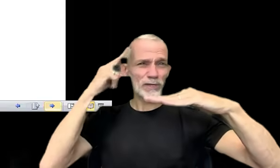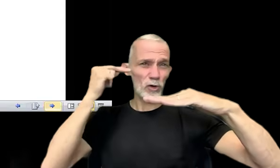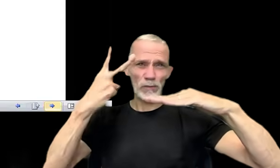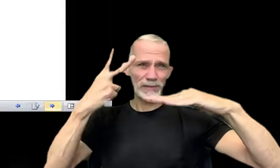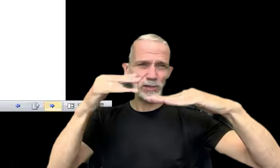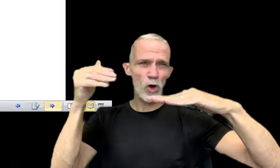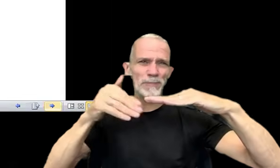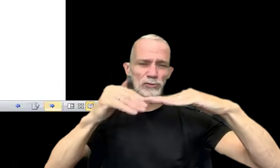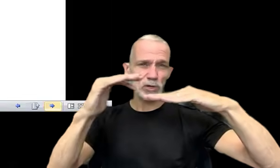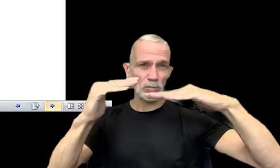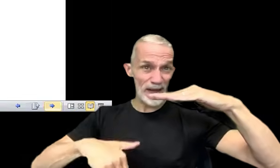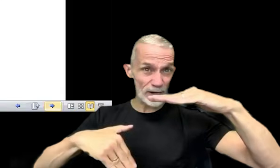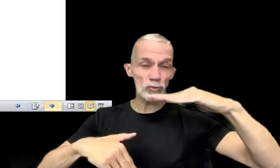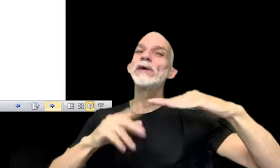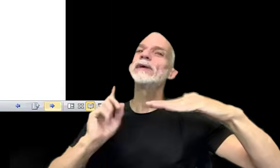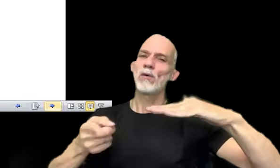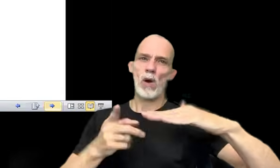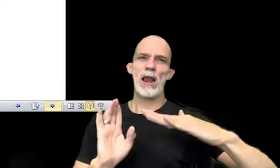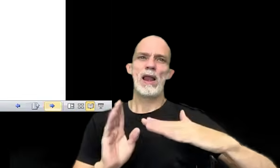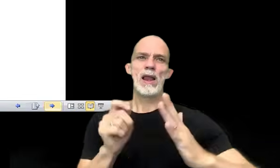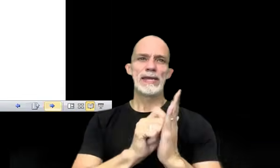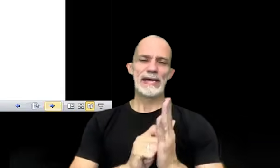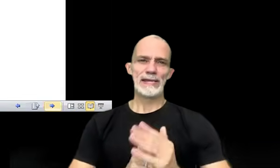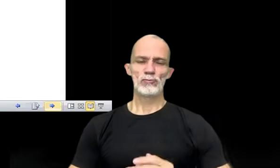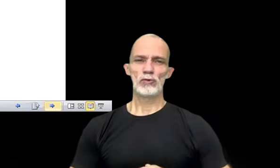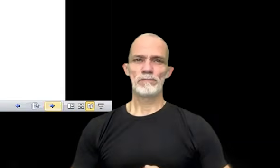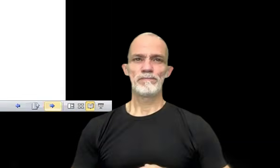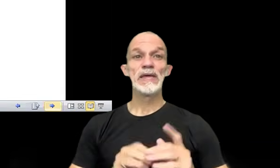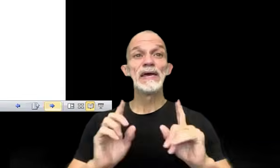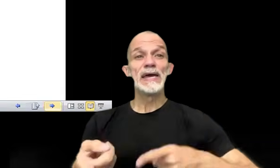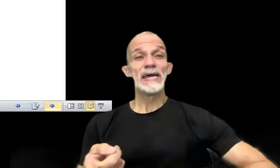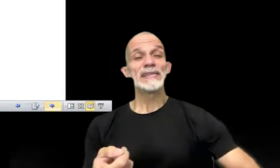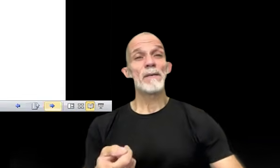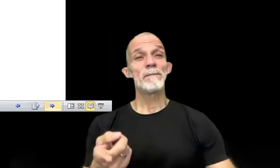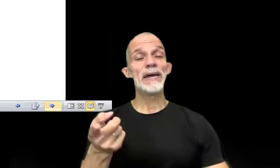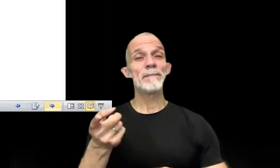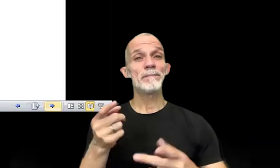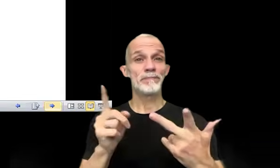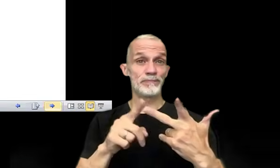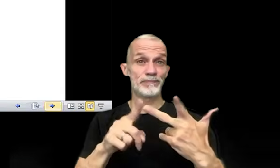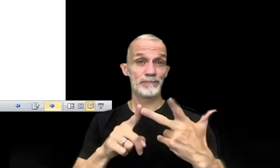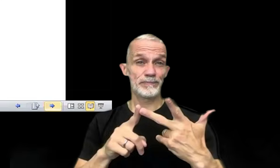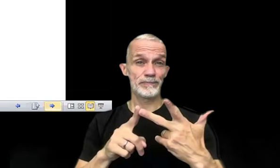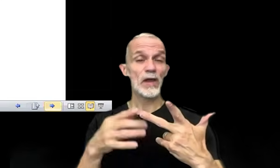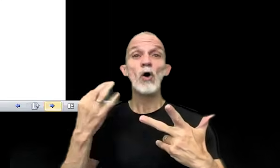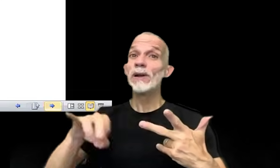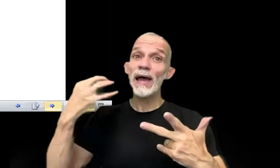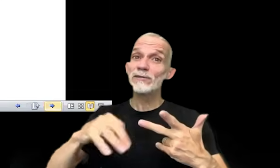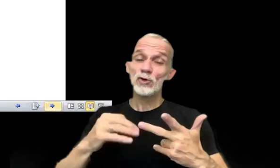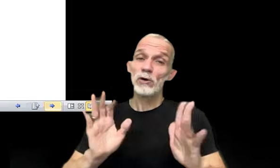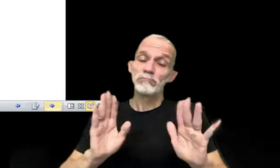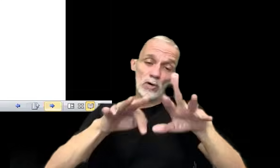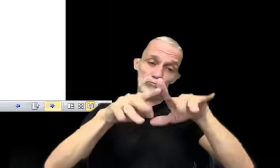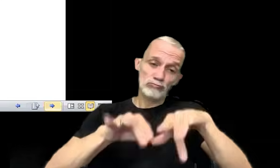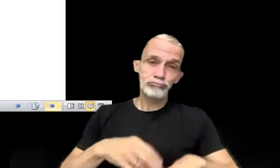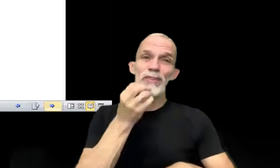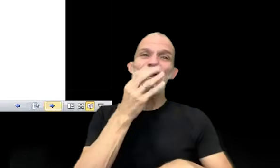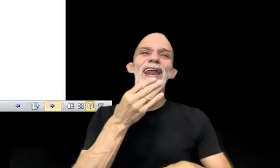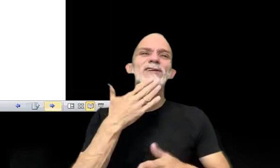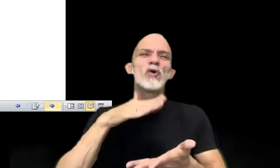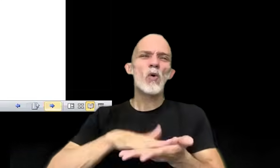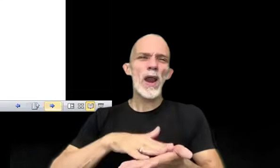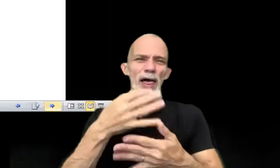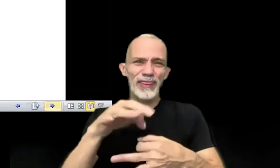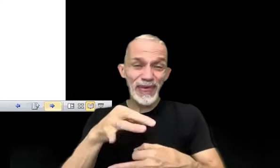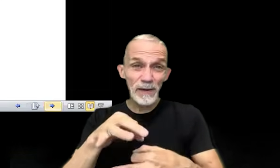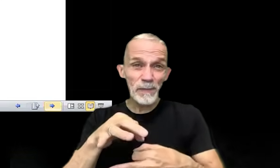de 292 millones. Y también van a estar obligados a presentar